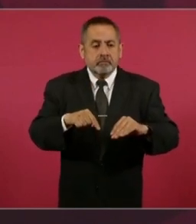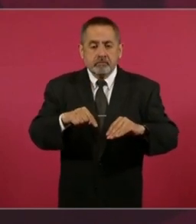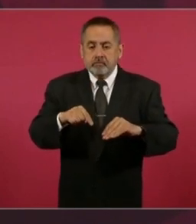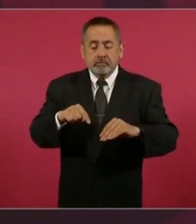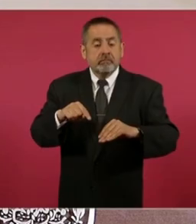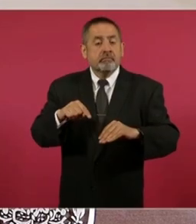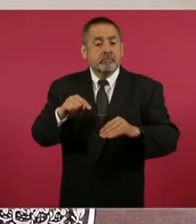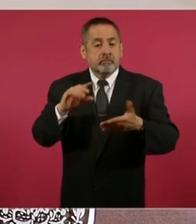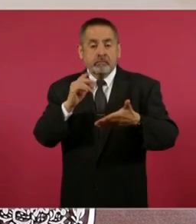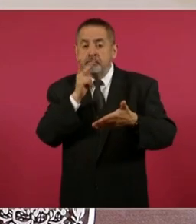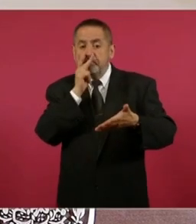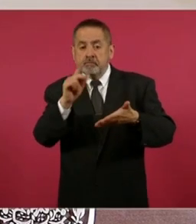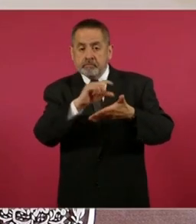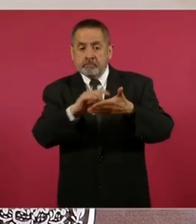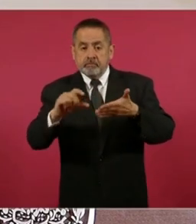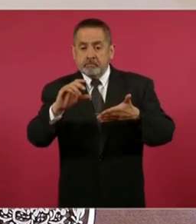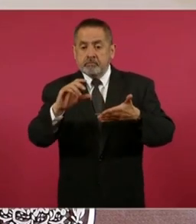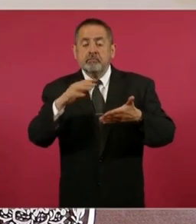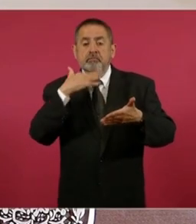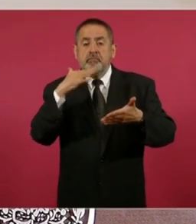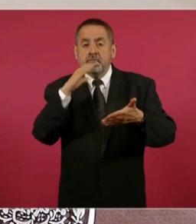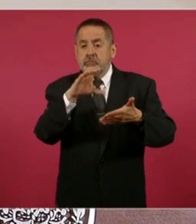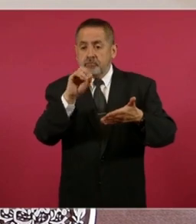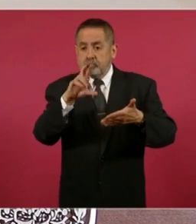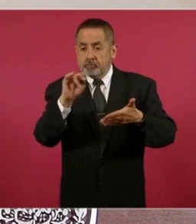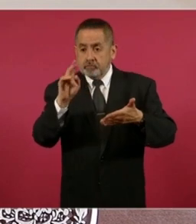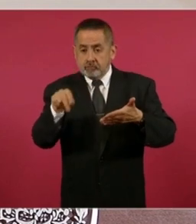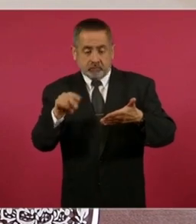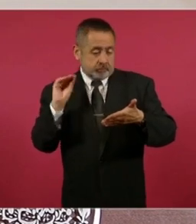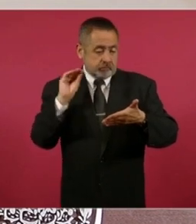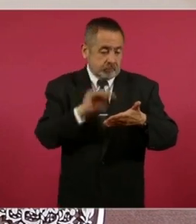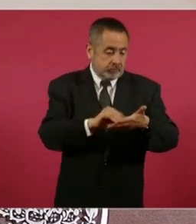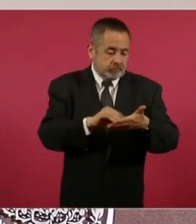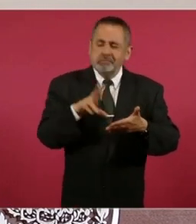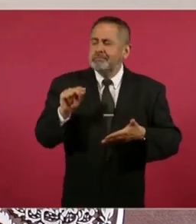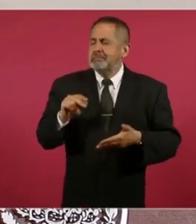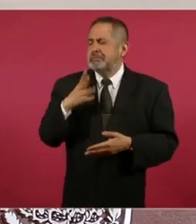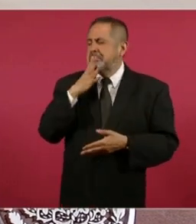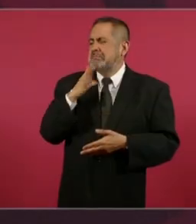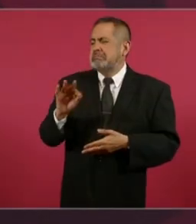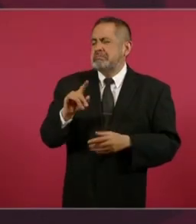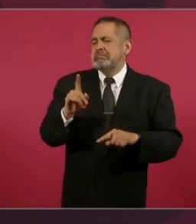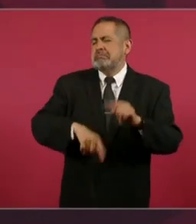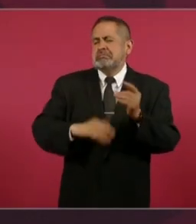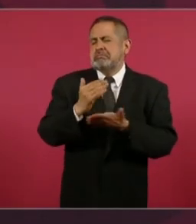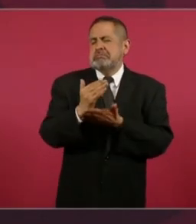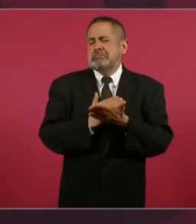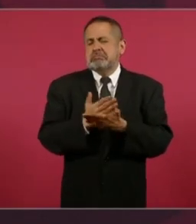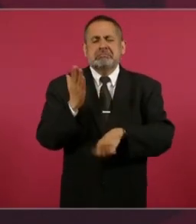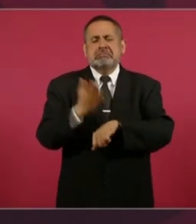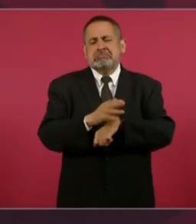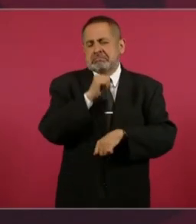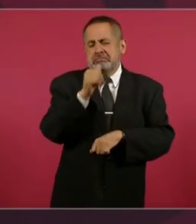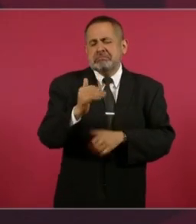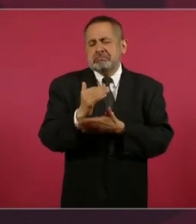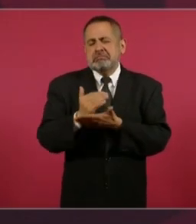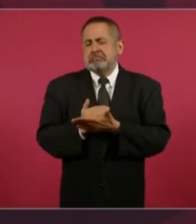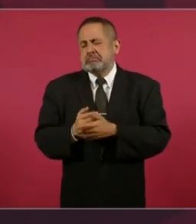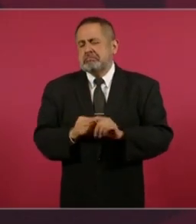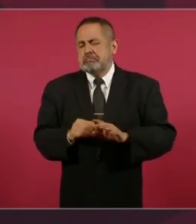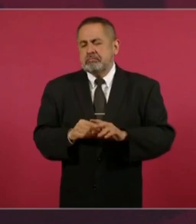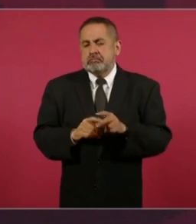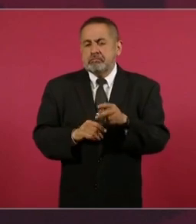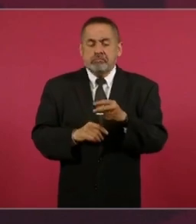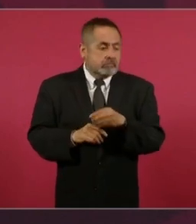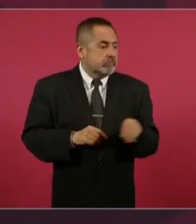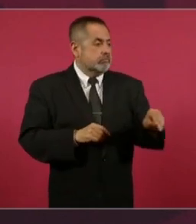la corrupción pero al mismo tiempo se impulsa la creación